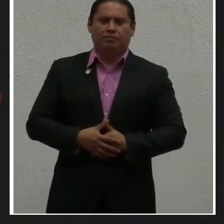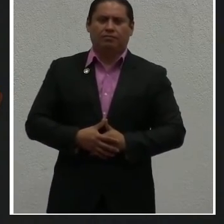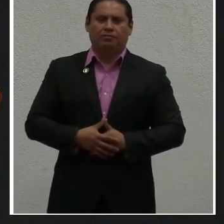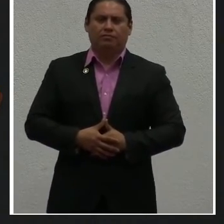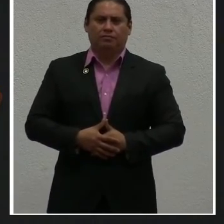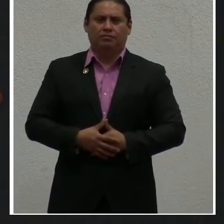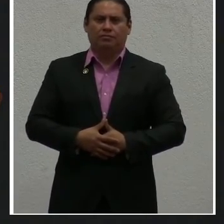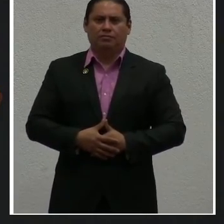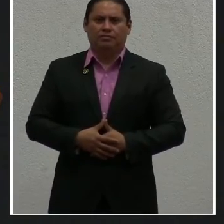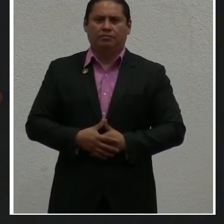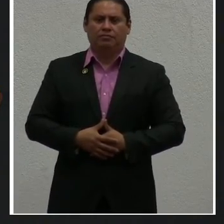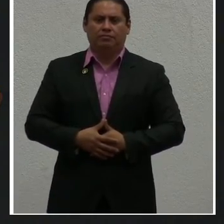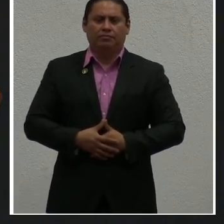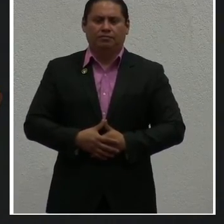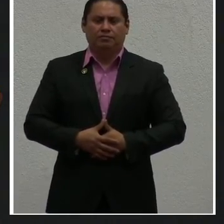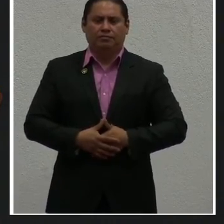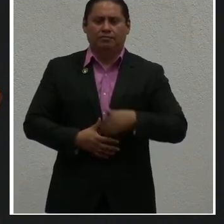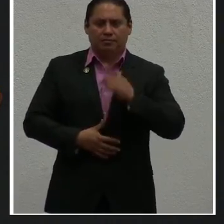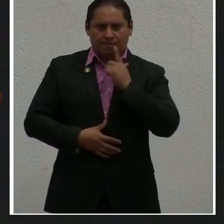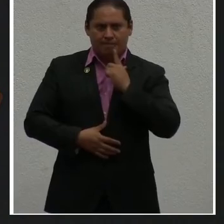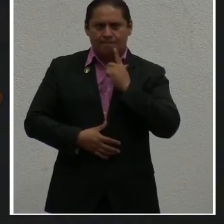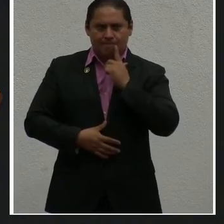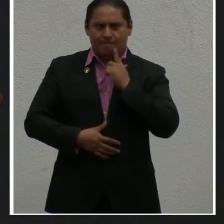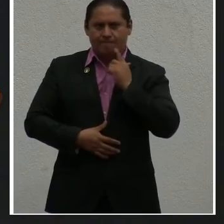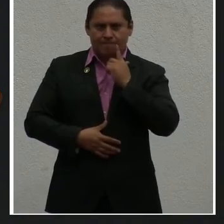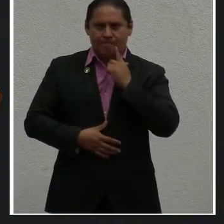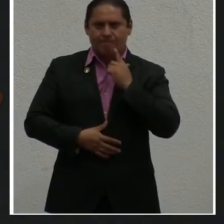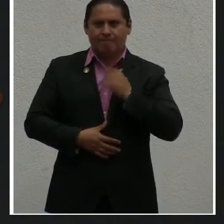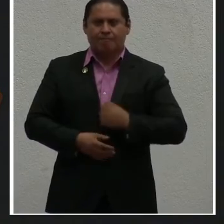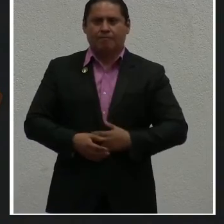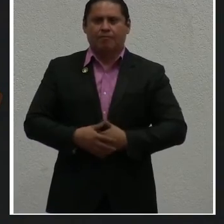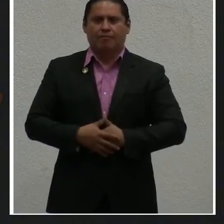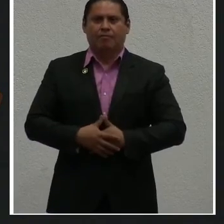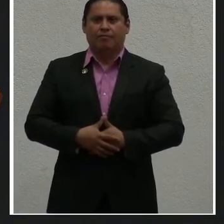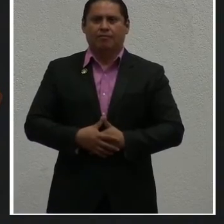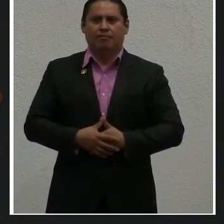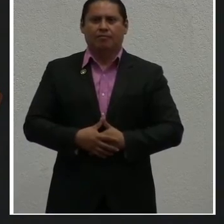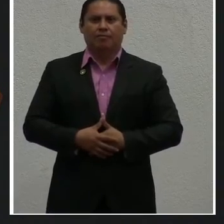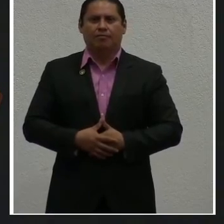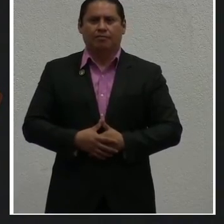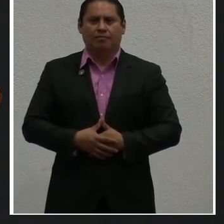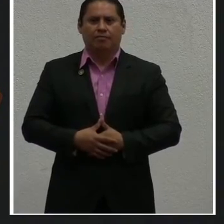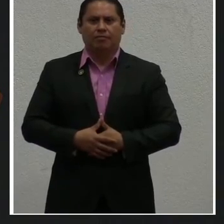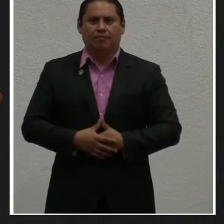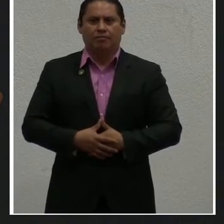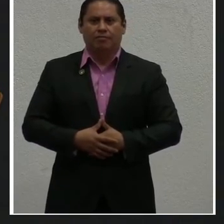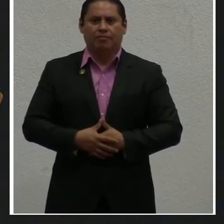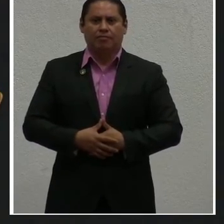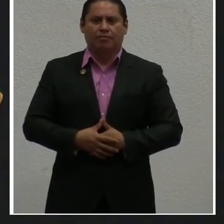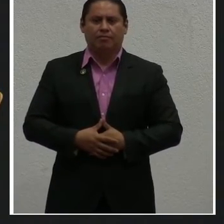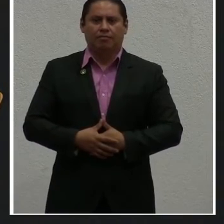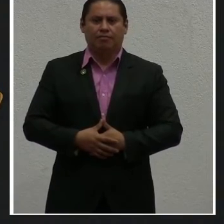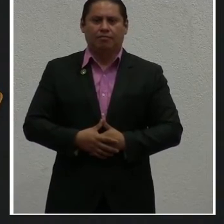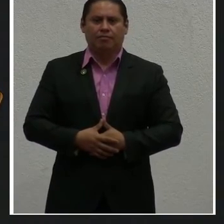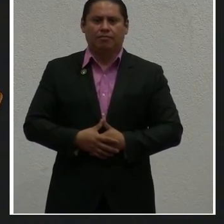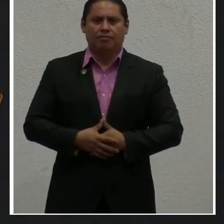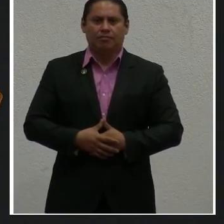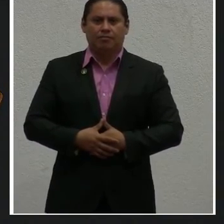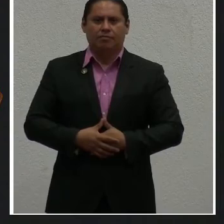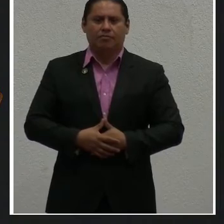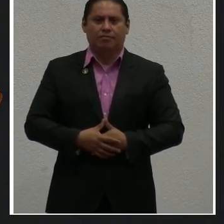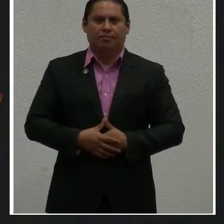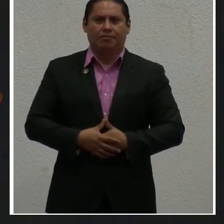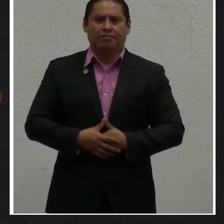Ya ni vas lubotik, ya ni vas obakaitik, pero creo que mux coplalte ya pastikta analizar te biti ay testak inul